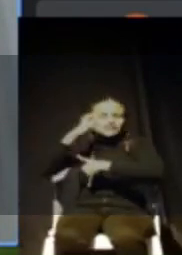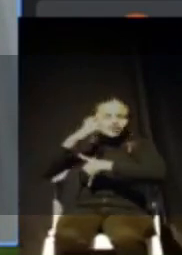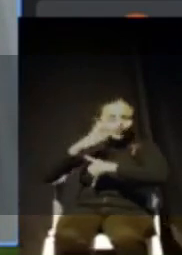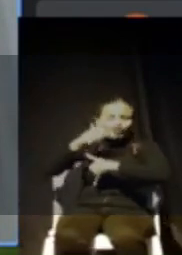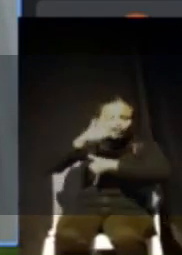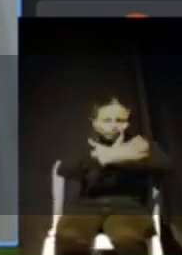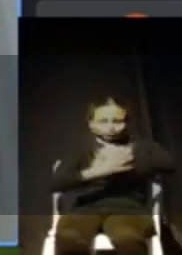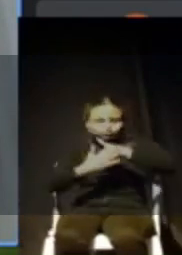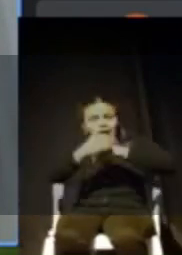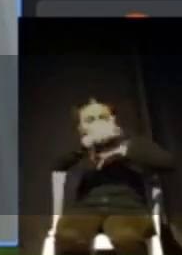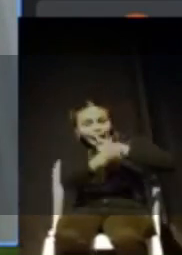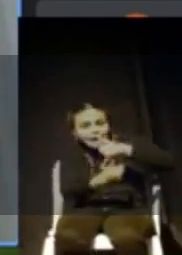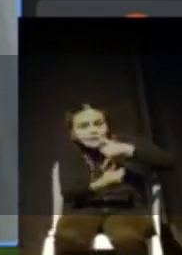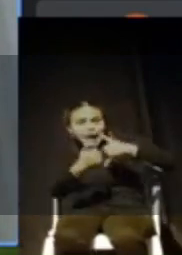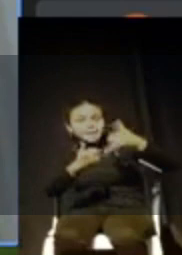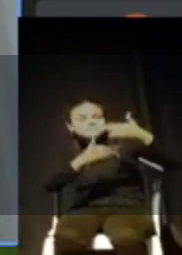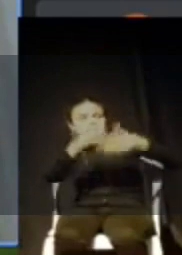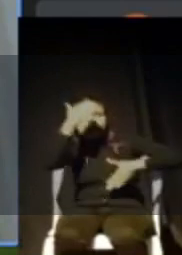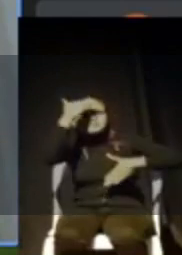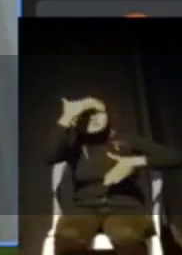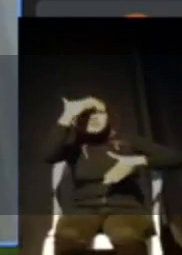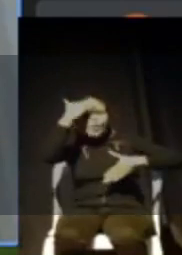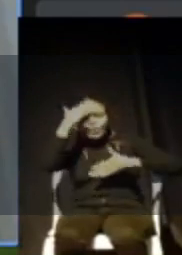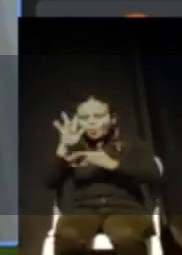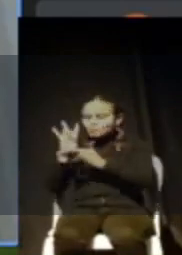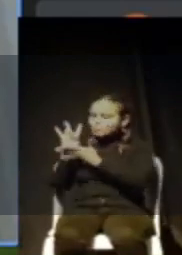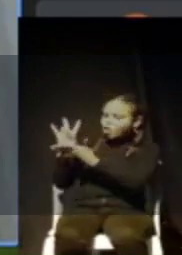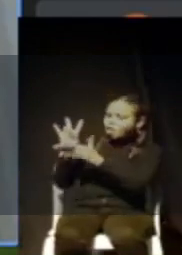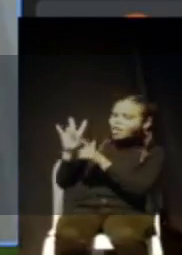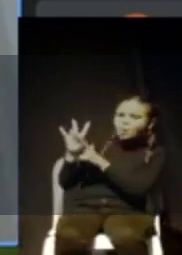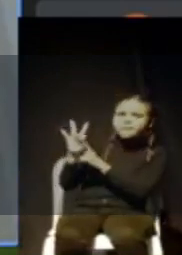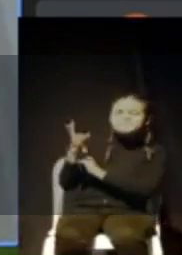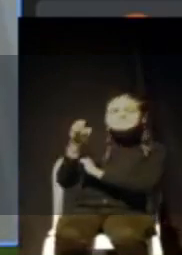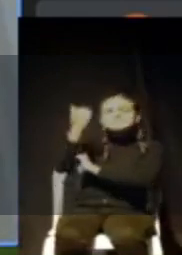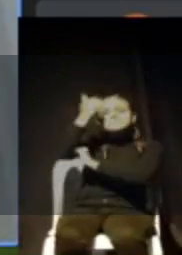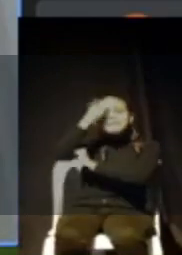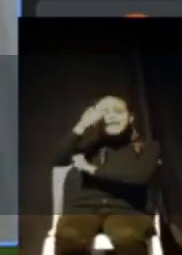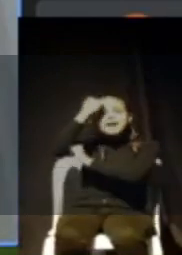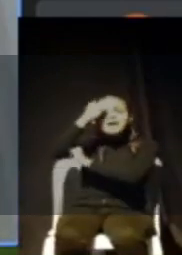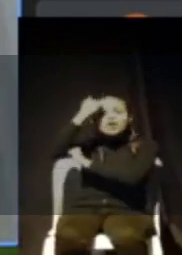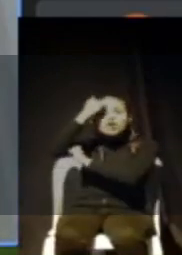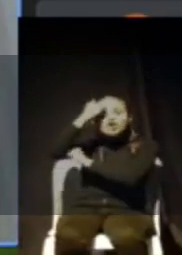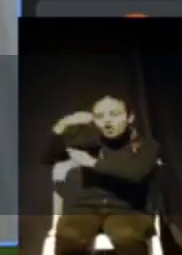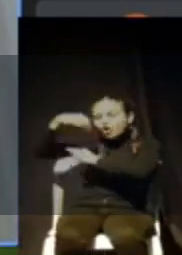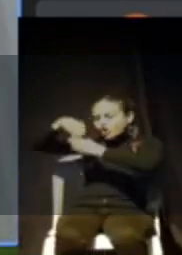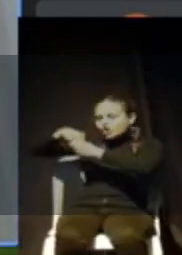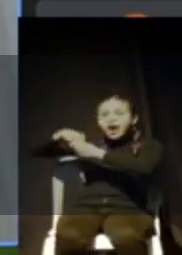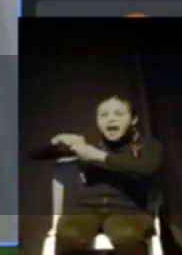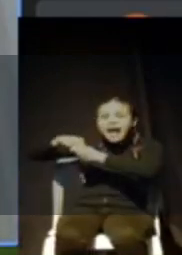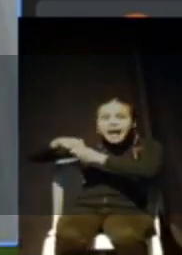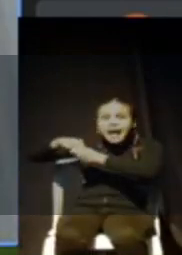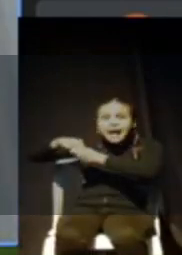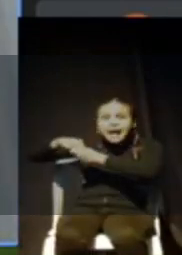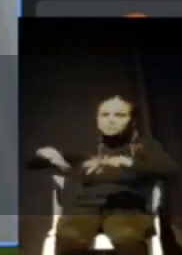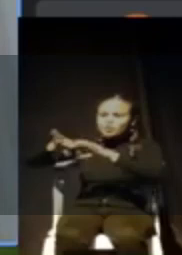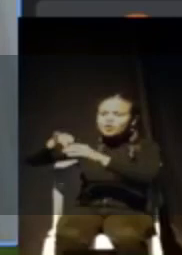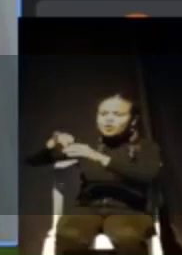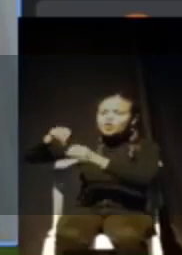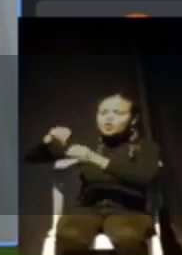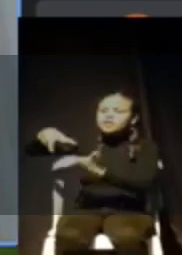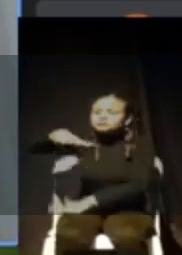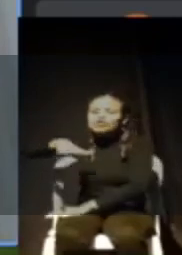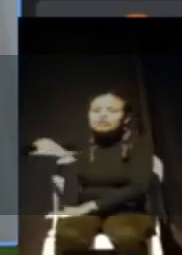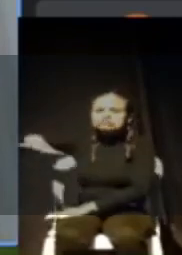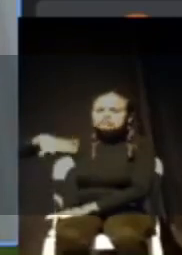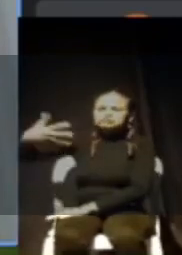en donde el territorio se construye, donde el territorio se constituye en elemento esencial. Es más,